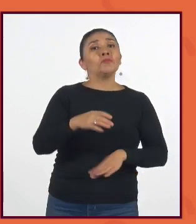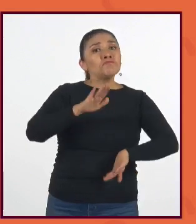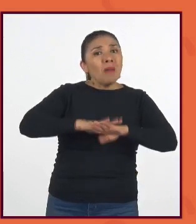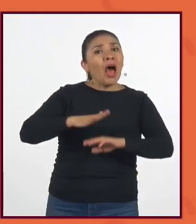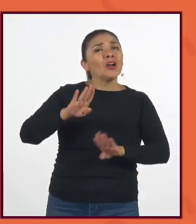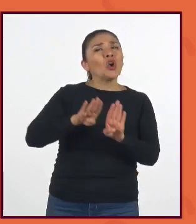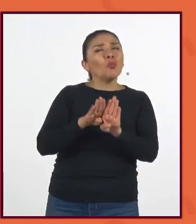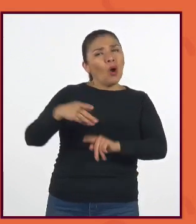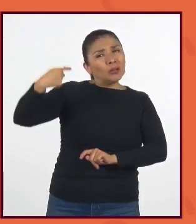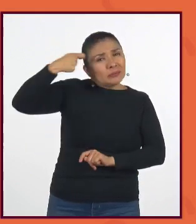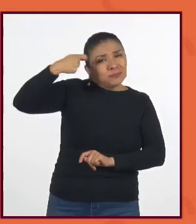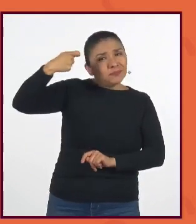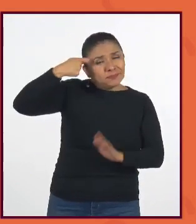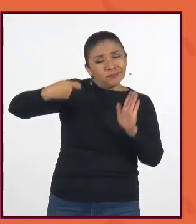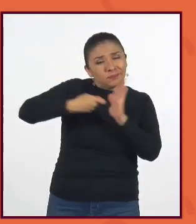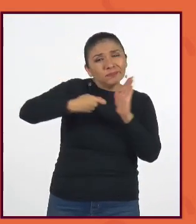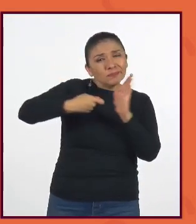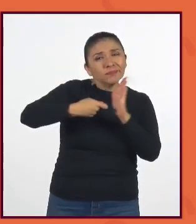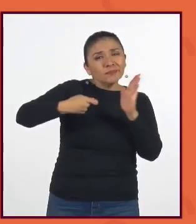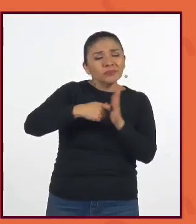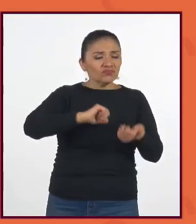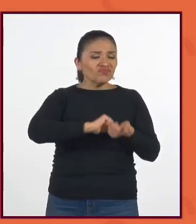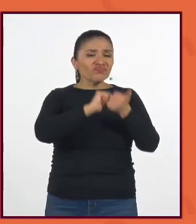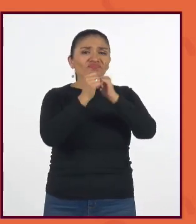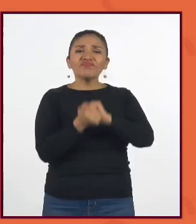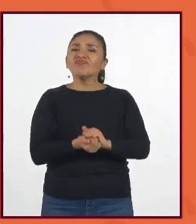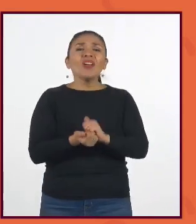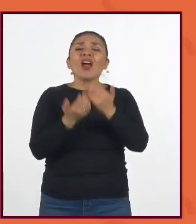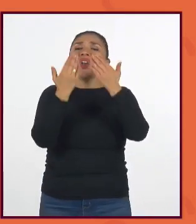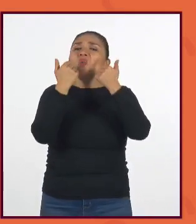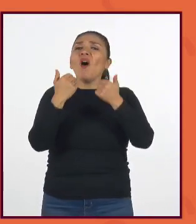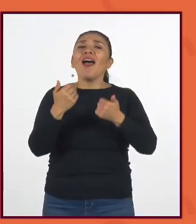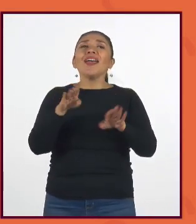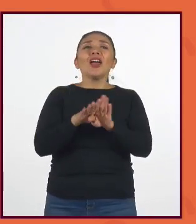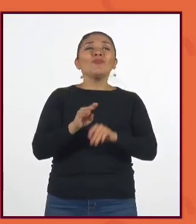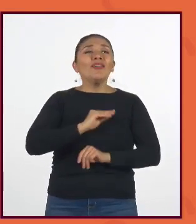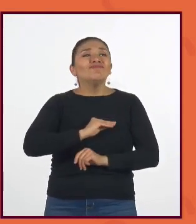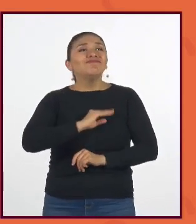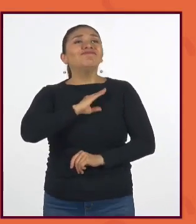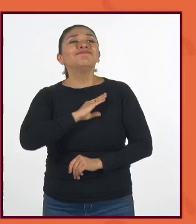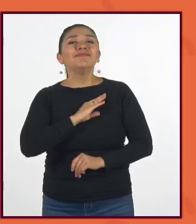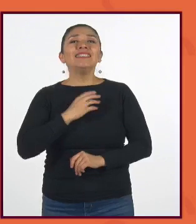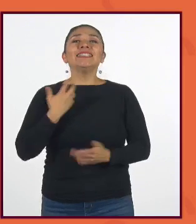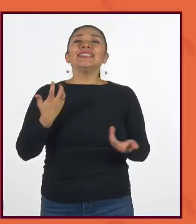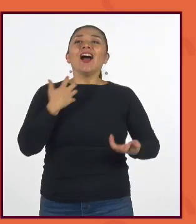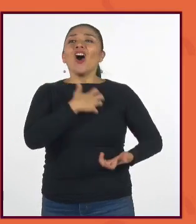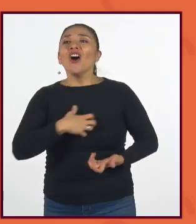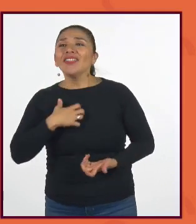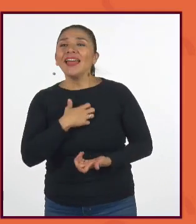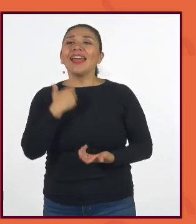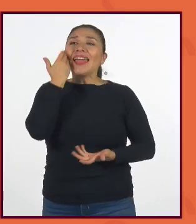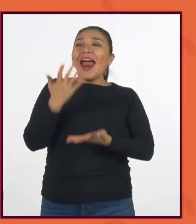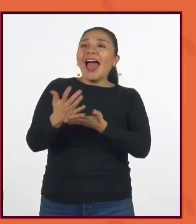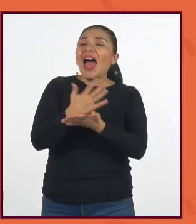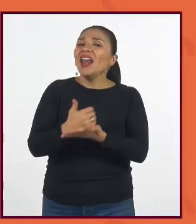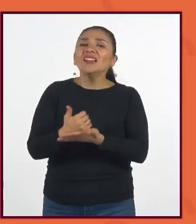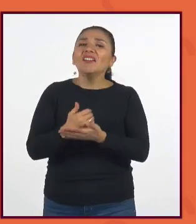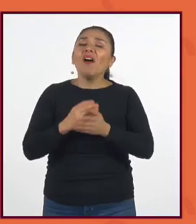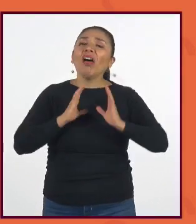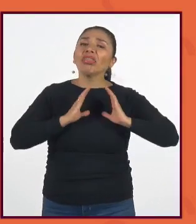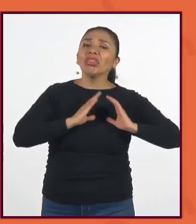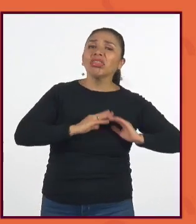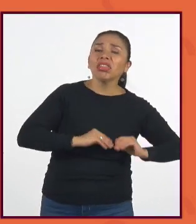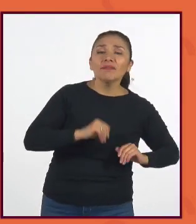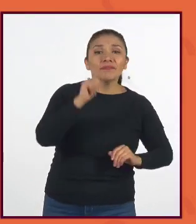un síndrome amotivacional. No habrá forma de que nada los motive. Que también